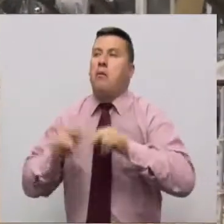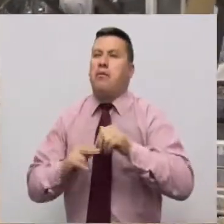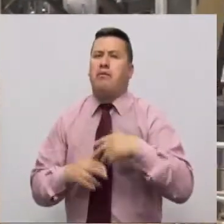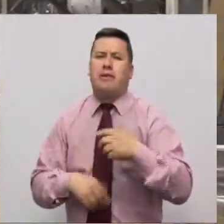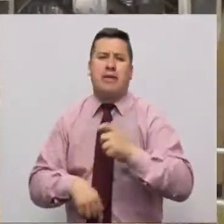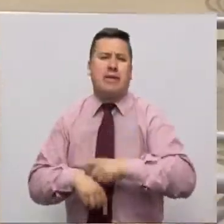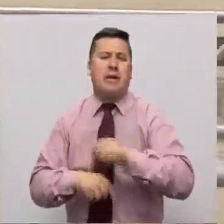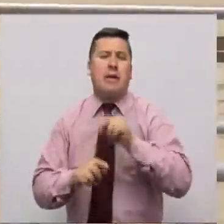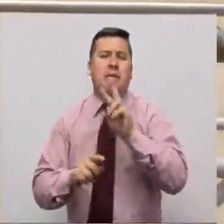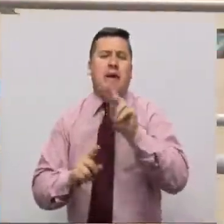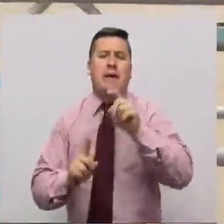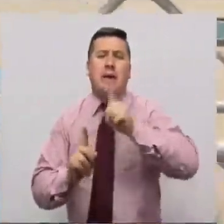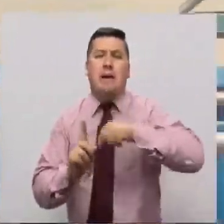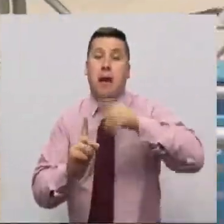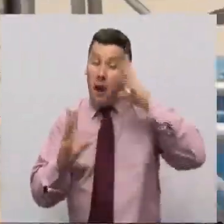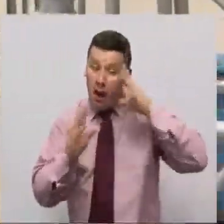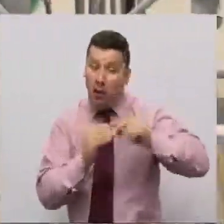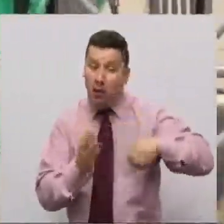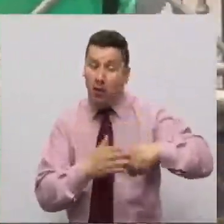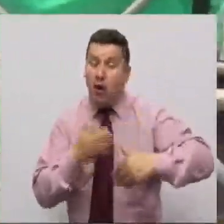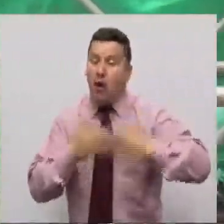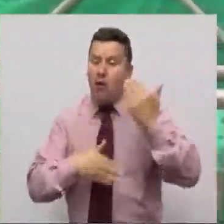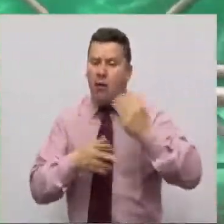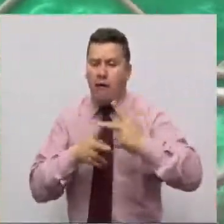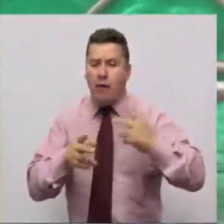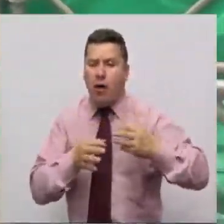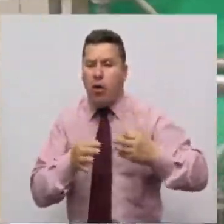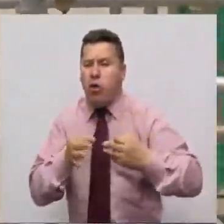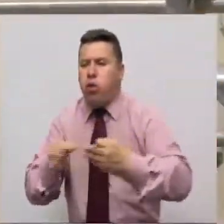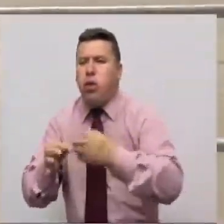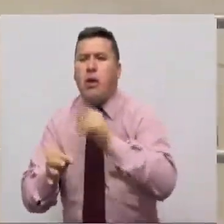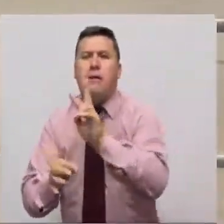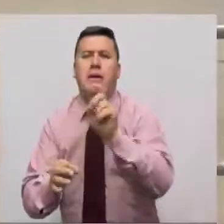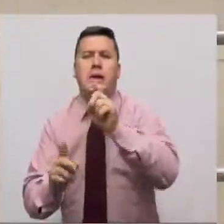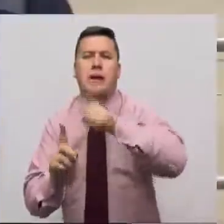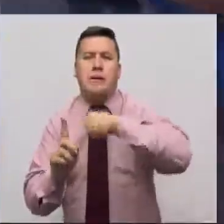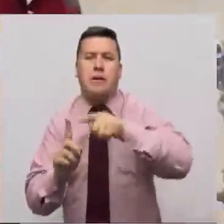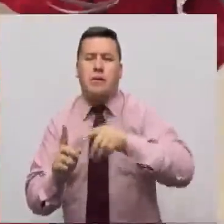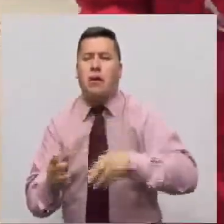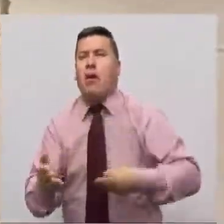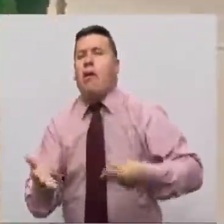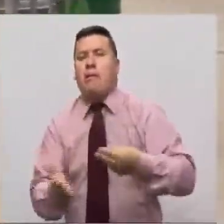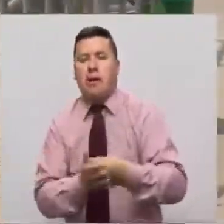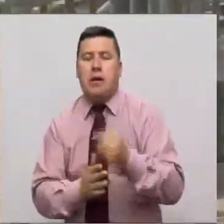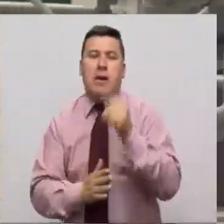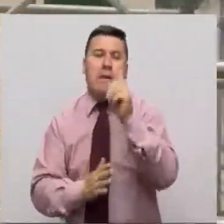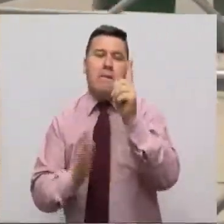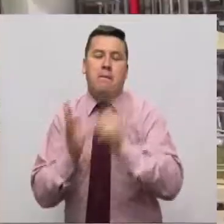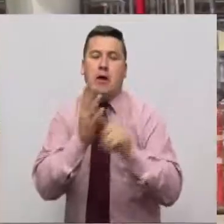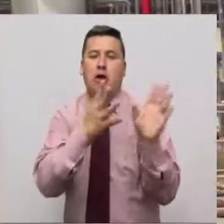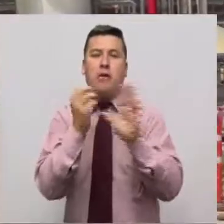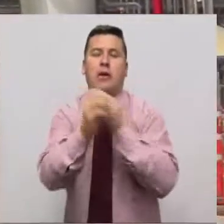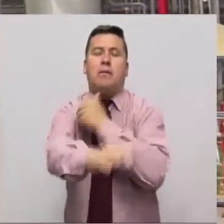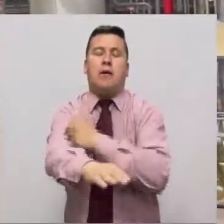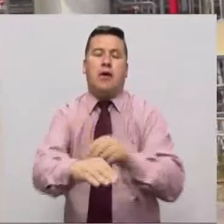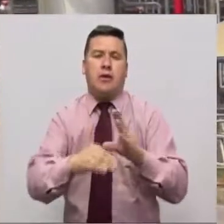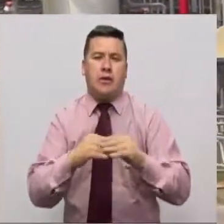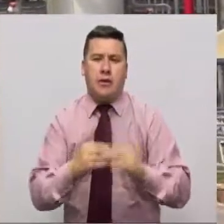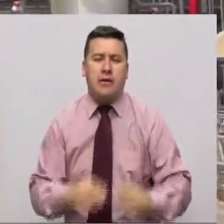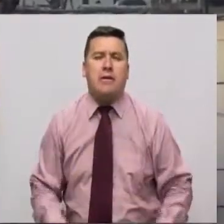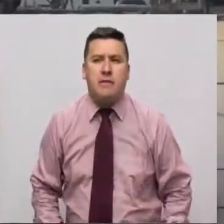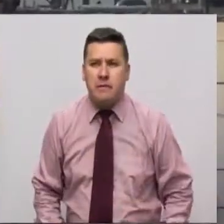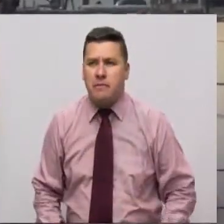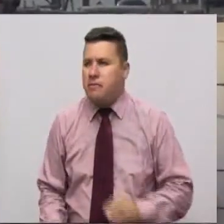en operación 27 meses después de lo pactado, lo cual constituyó un lucro cesante de más de 1.900 millones de